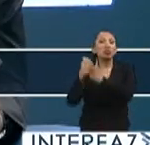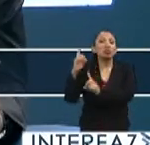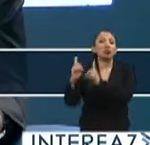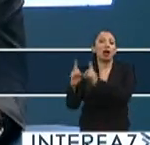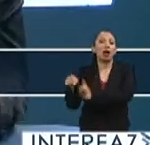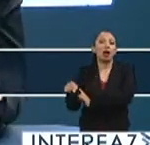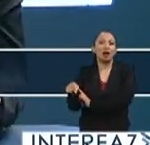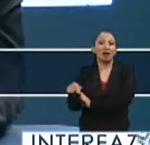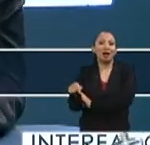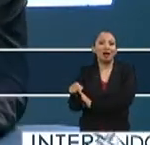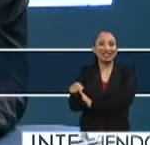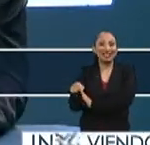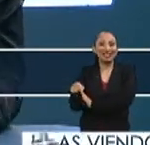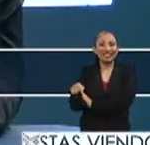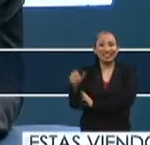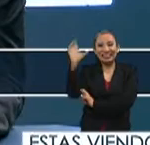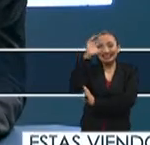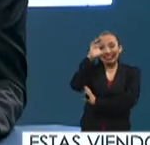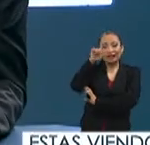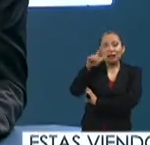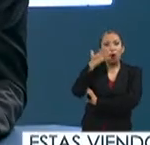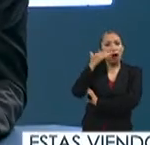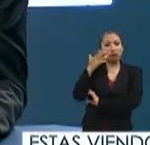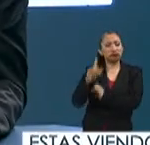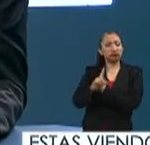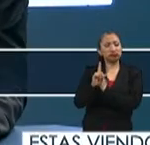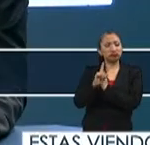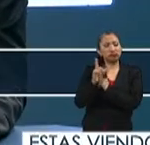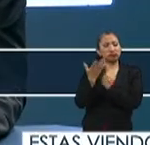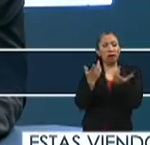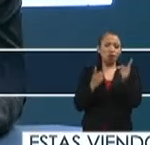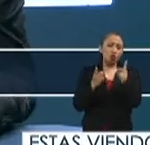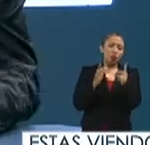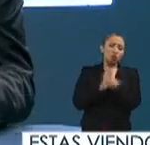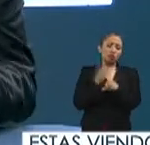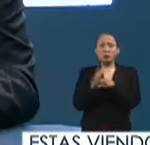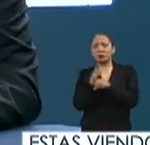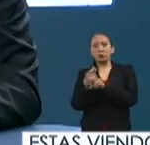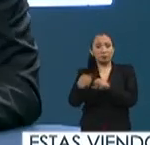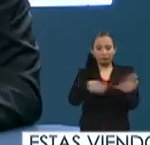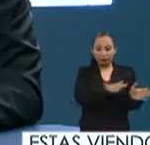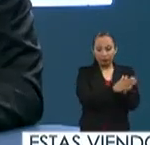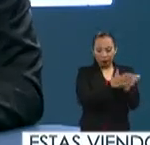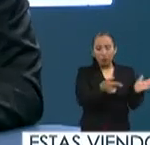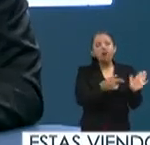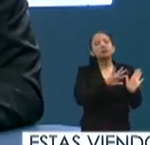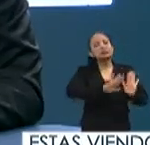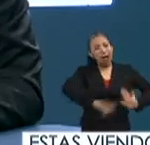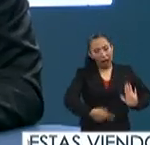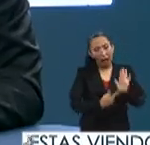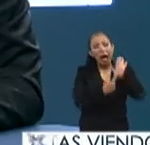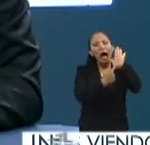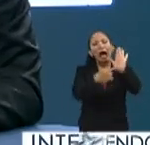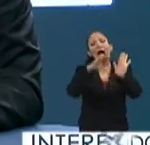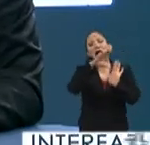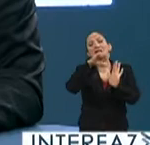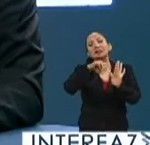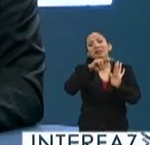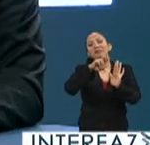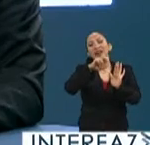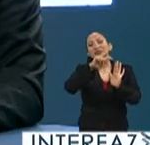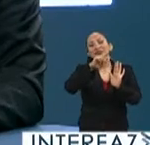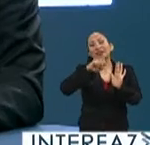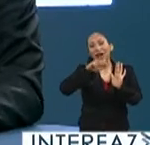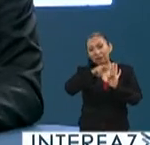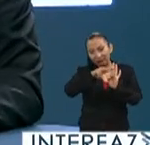duda. En ese sentido, el gremio científico no tiene mayores problemas para entenderlo. El libro también ya fue presentado en el CINVESTAB, el Centro de